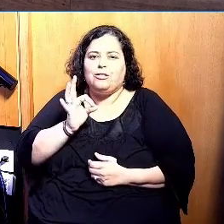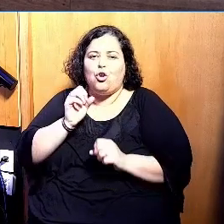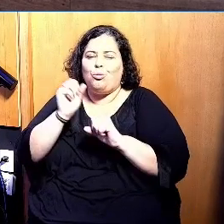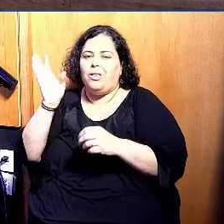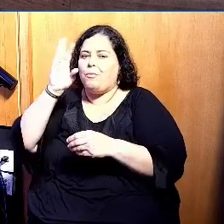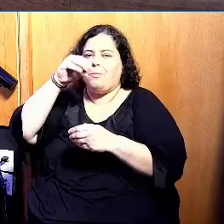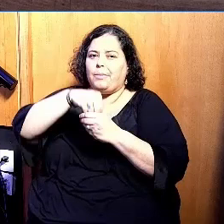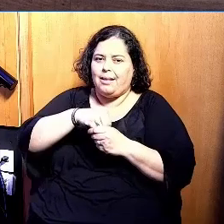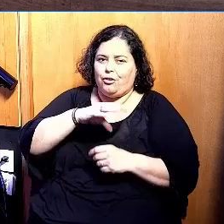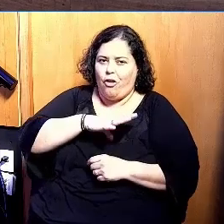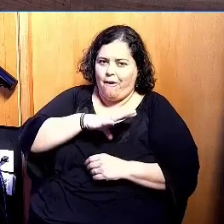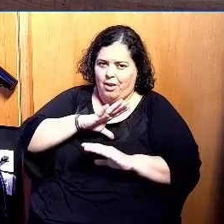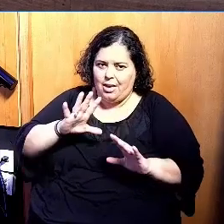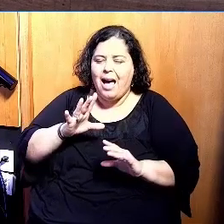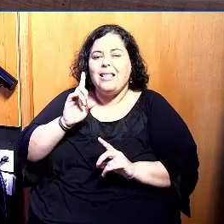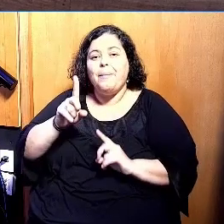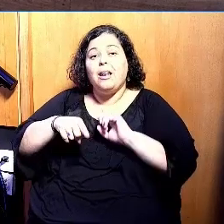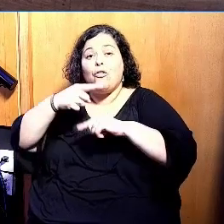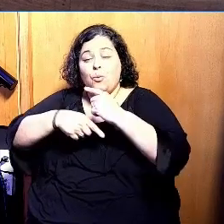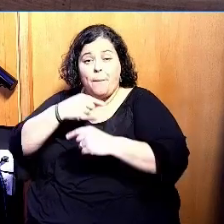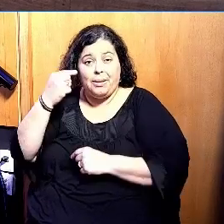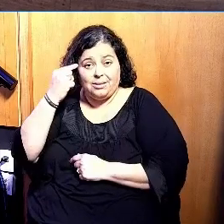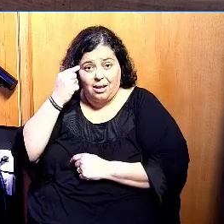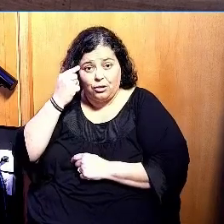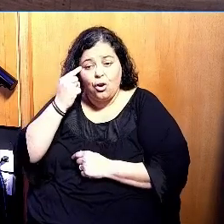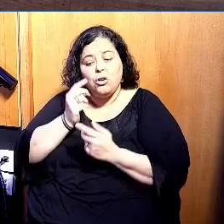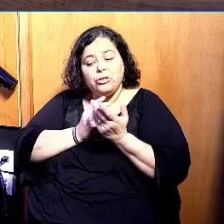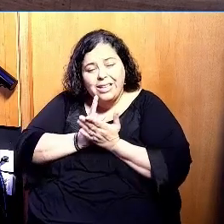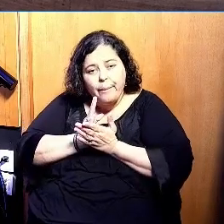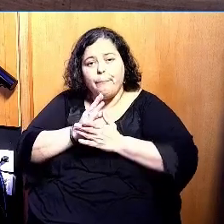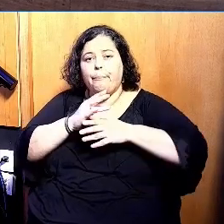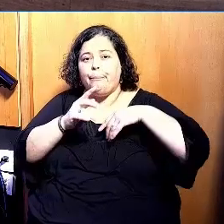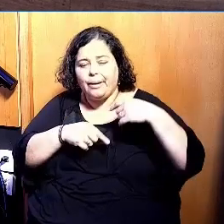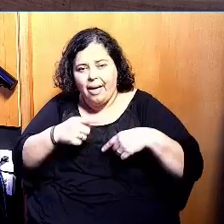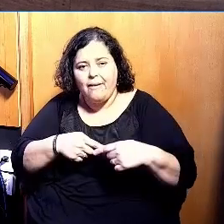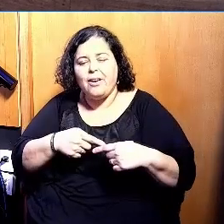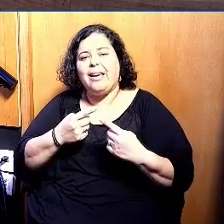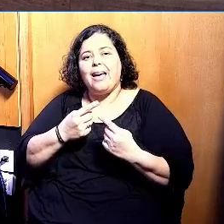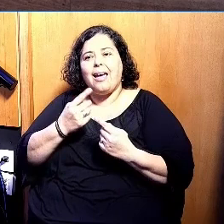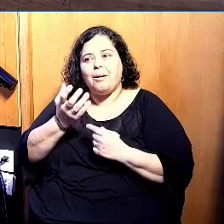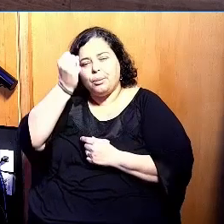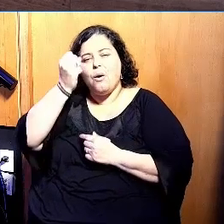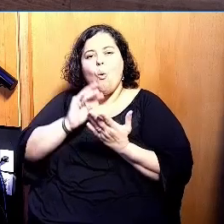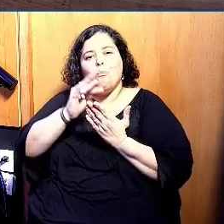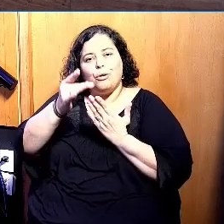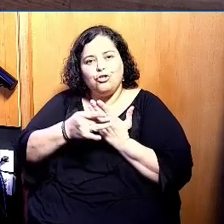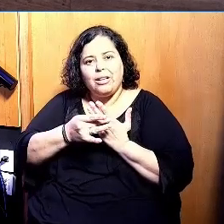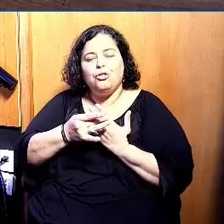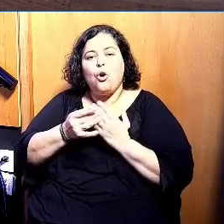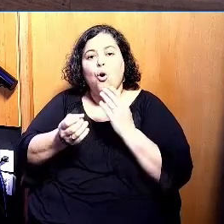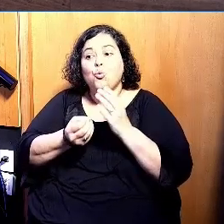mucho. Y seguir pensando en cada vez que definimos algún proyecto nuevo en el costo-beneficio,